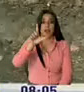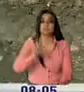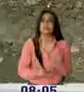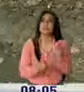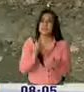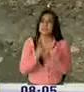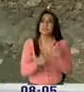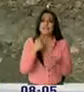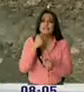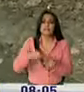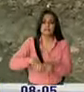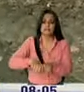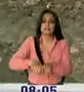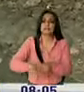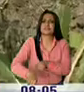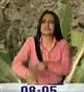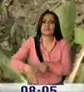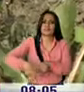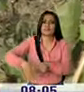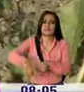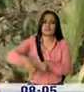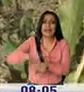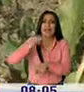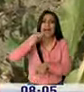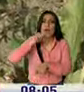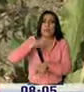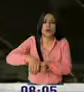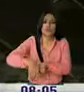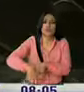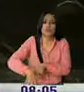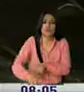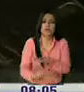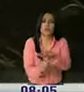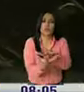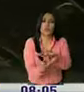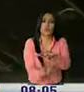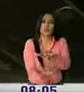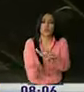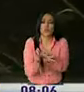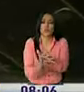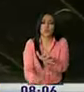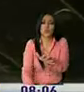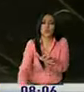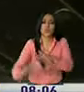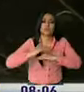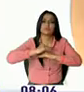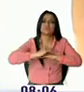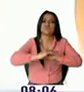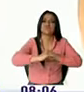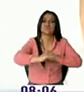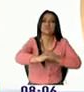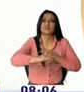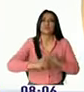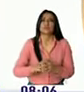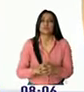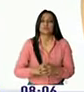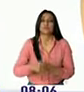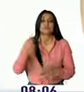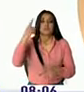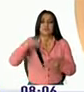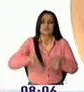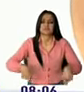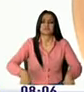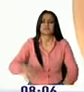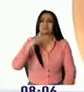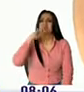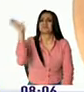una fisura en una de las tuberías que provoca la sedimentación de tierra que está debajo del pavimento. Parece que es alcantarillado porque huele feo. Al momento